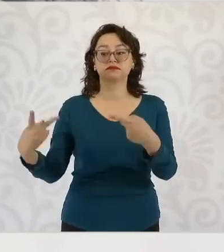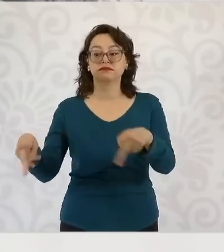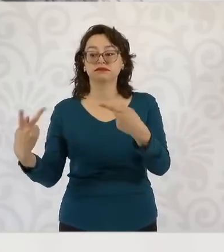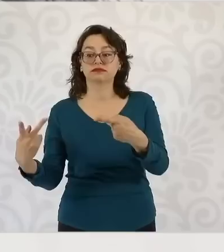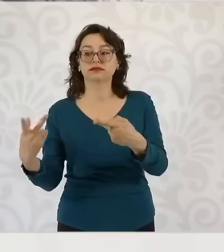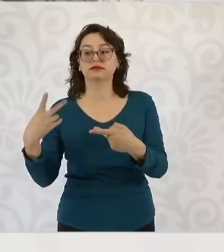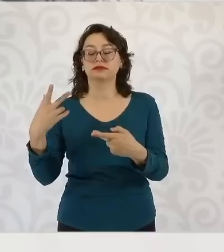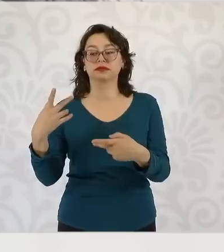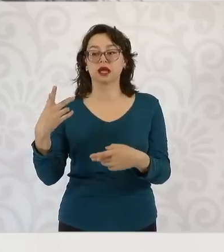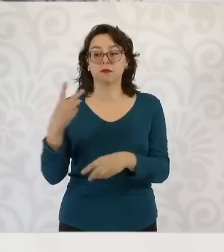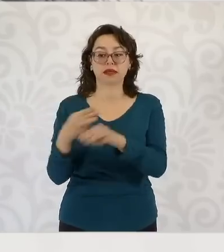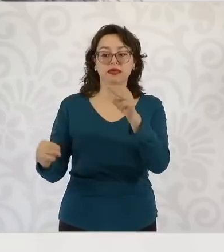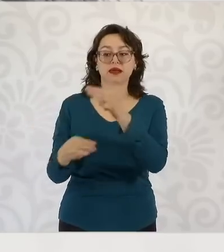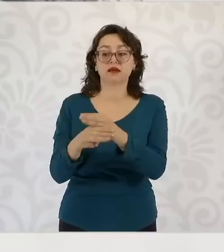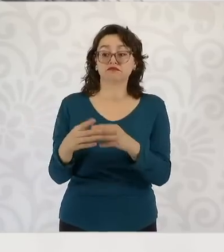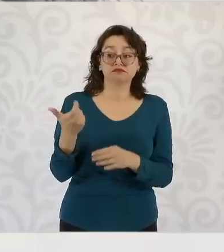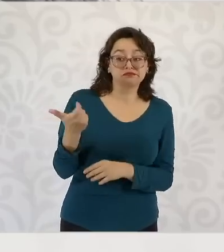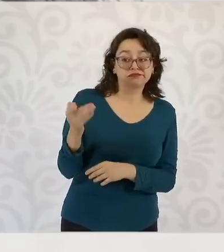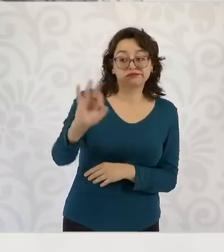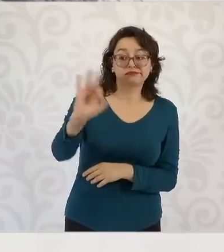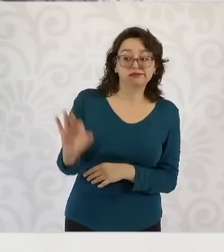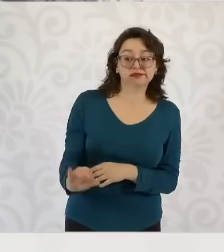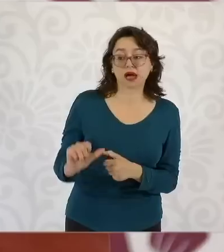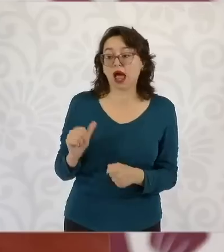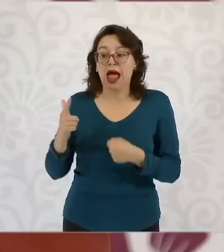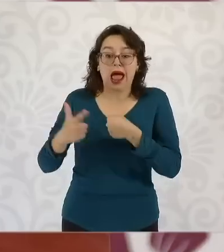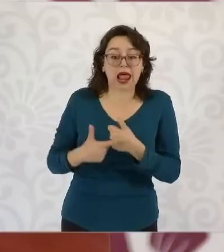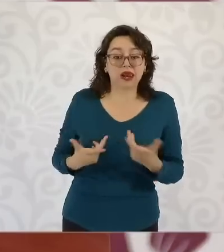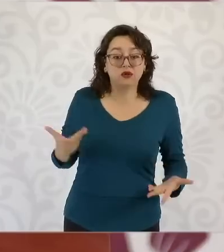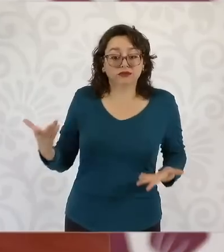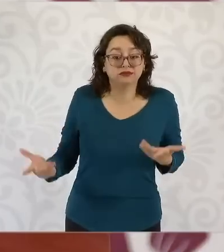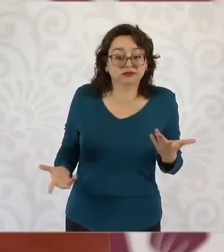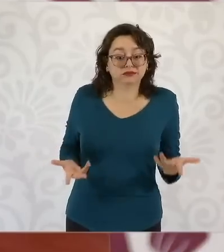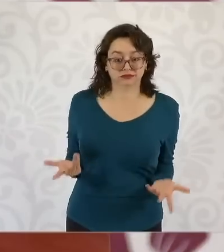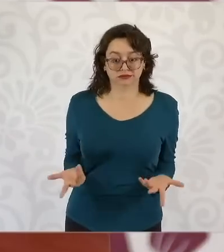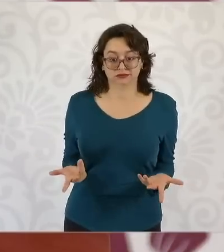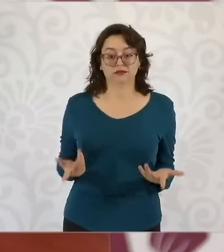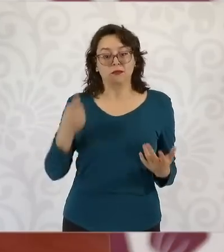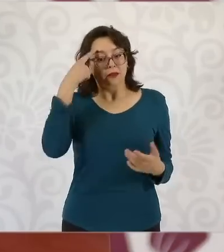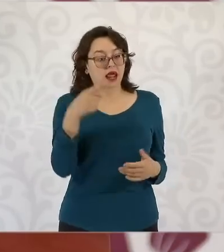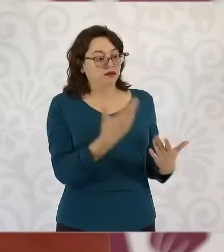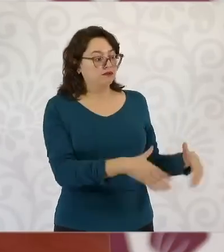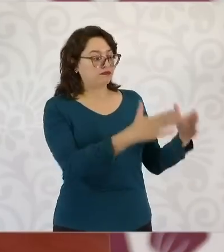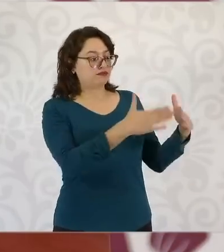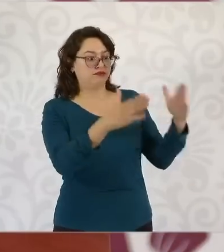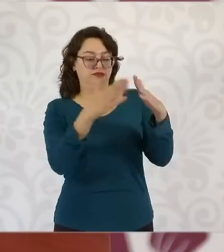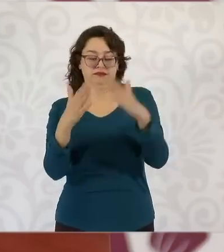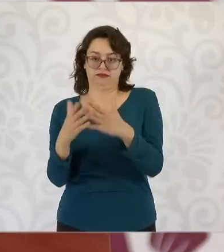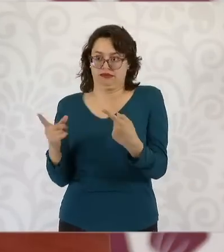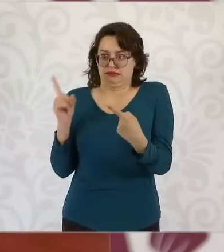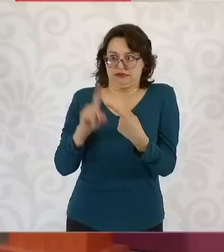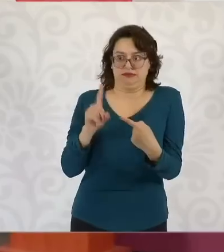las viviendas del Programa Nacional de Vivienda para el Bienestar. ¿Cuál es el argumento? Primero, pues que es una